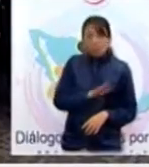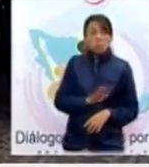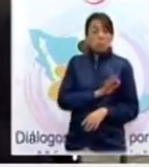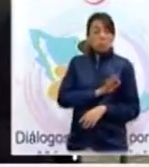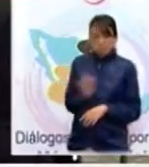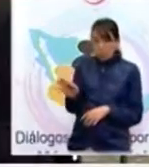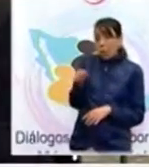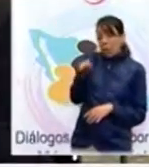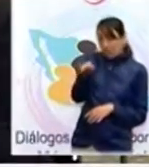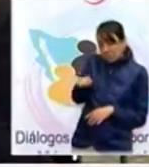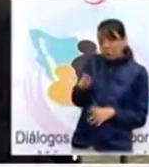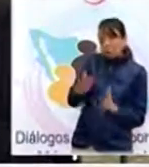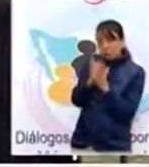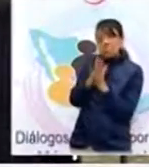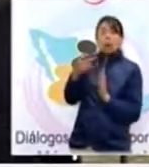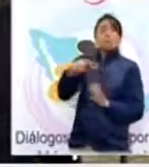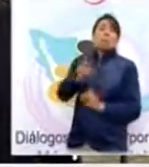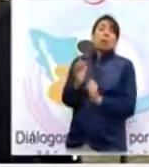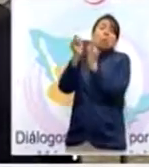individual,